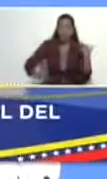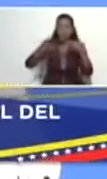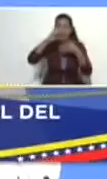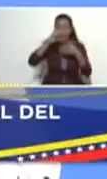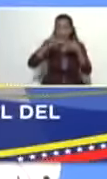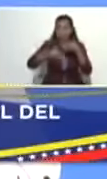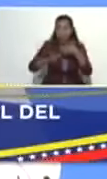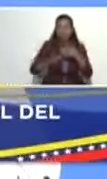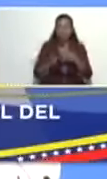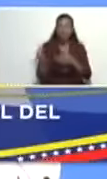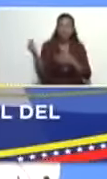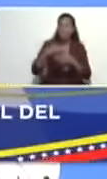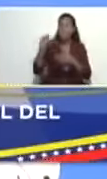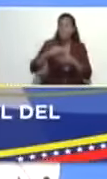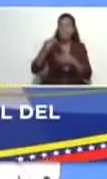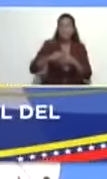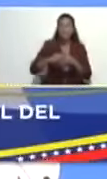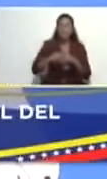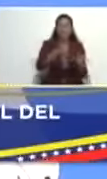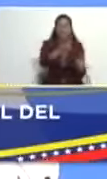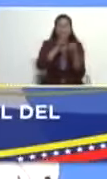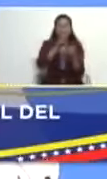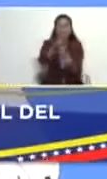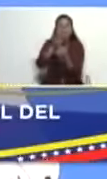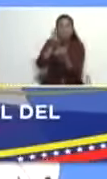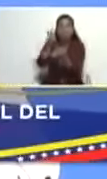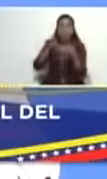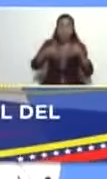que era duplicar los ingresos por impuestos.